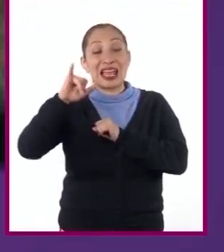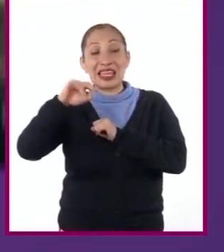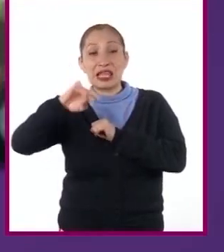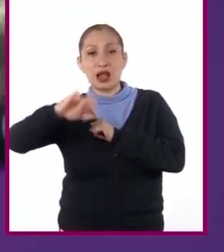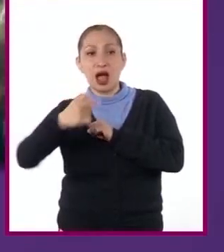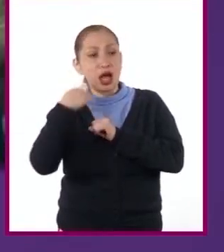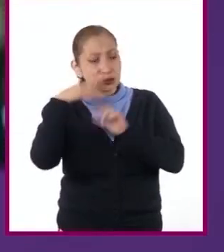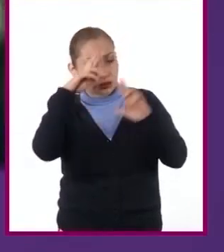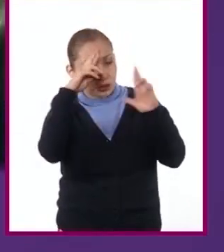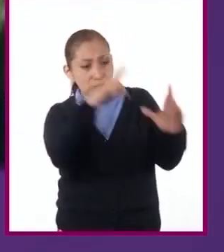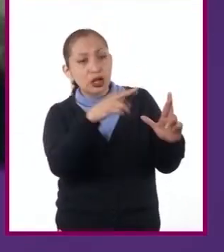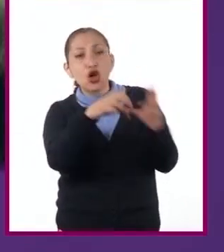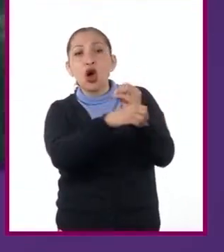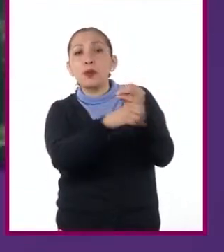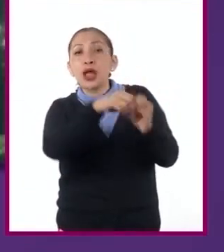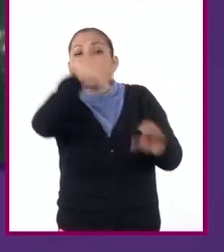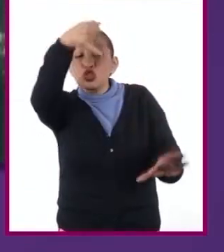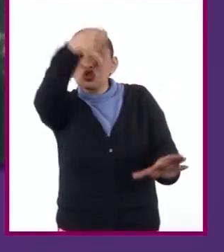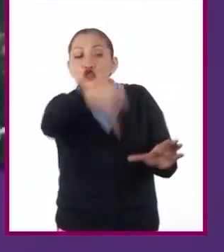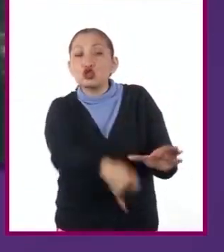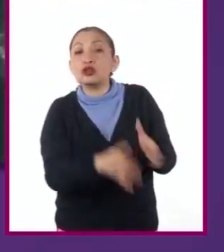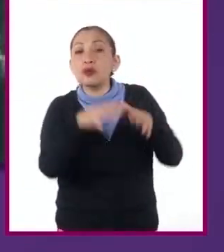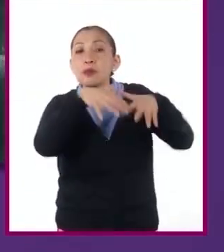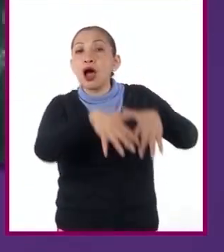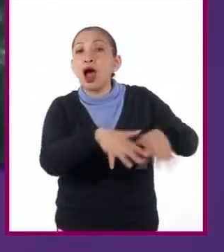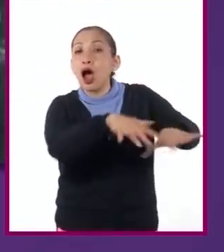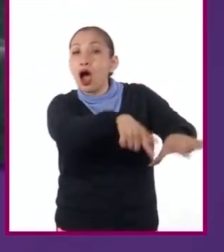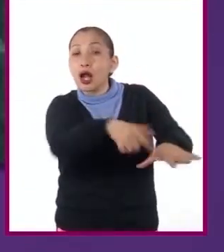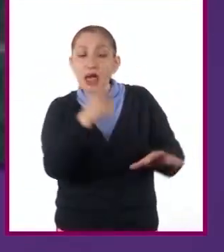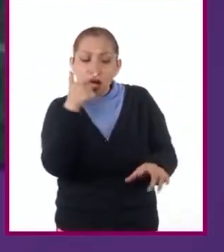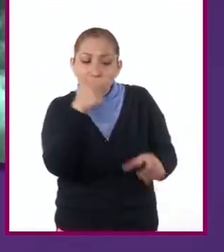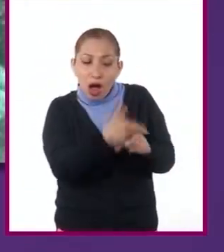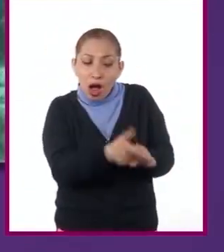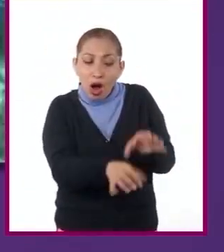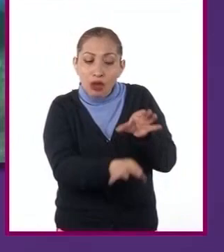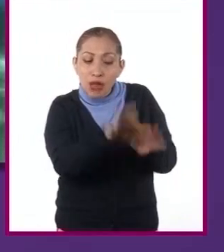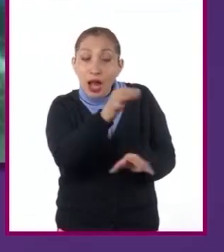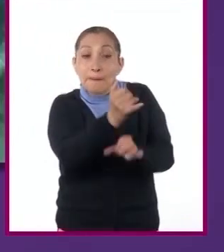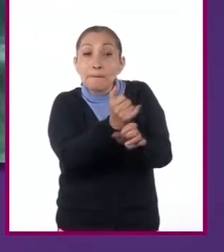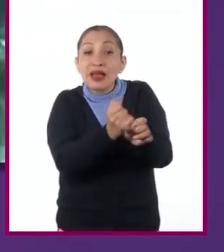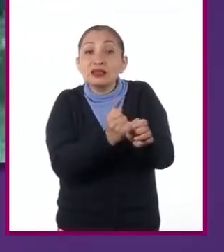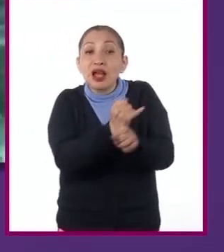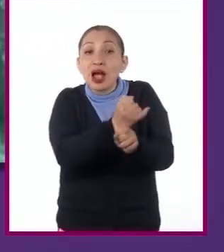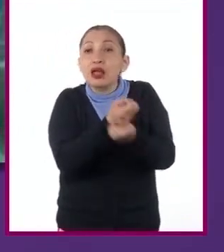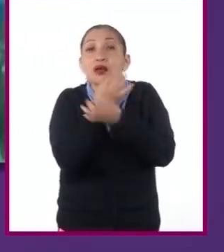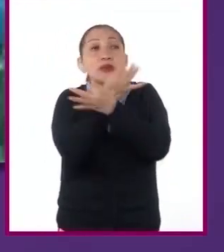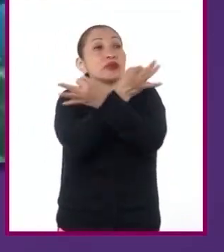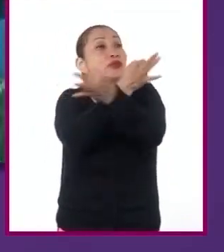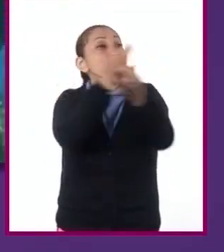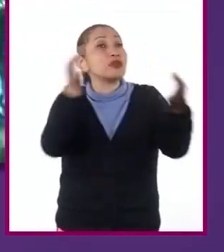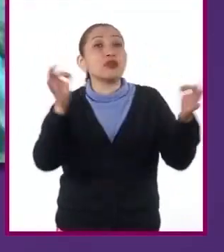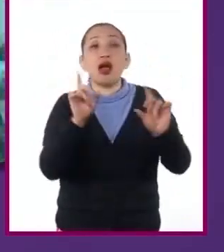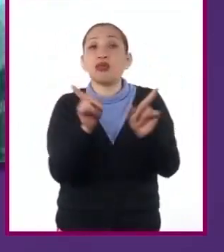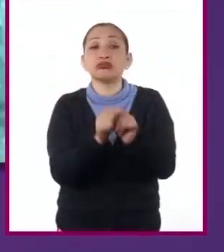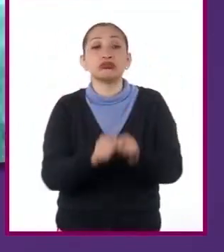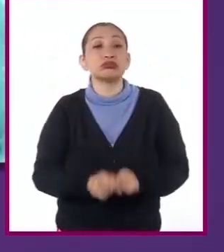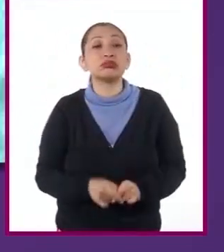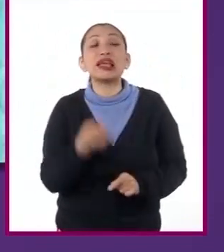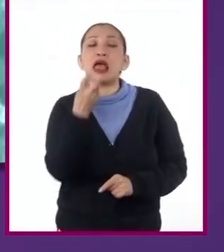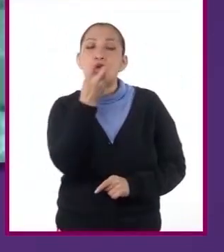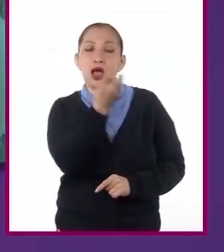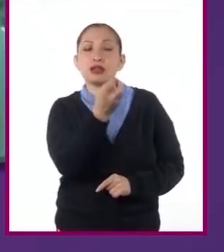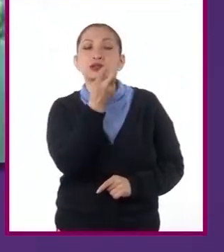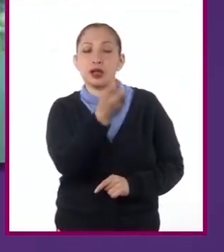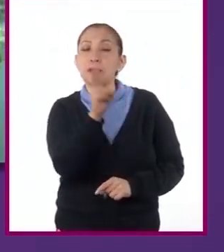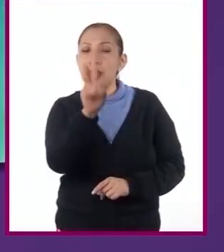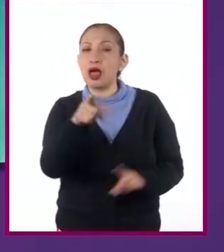respeto por los objetos ocultos bajo el agua, descubrirlos, investigarlos y compartirlos, pues ese